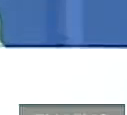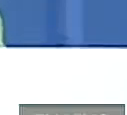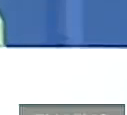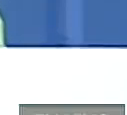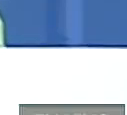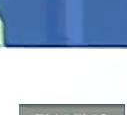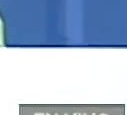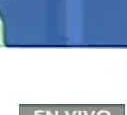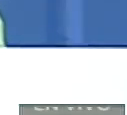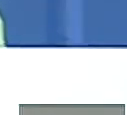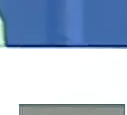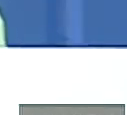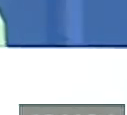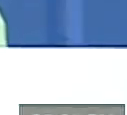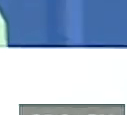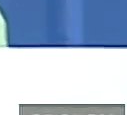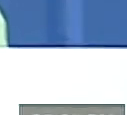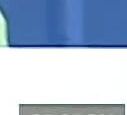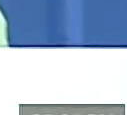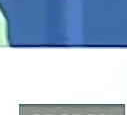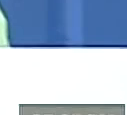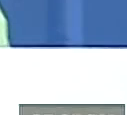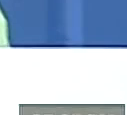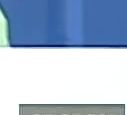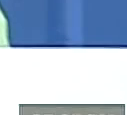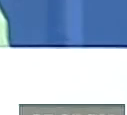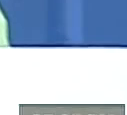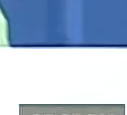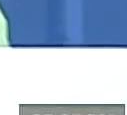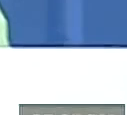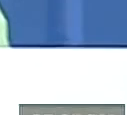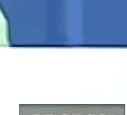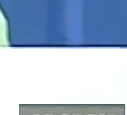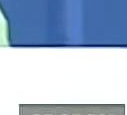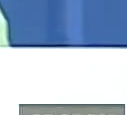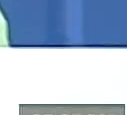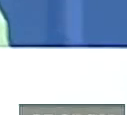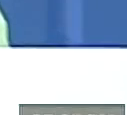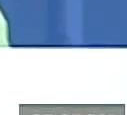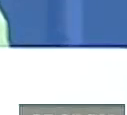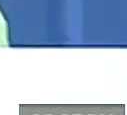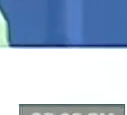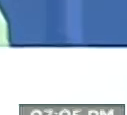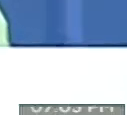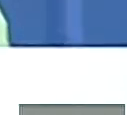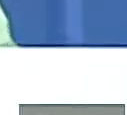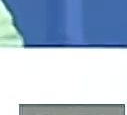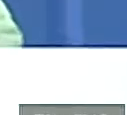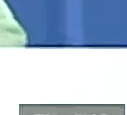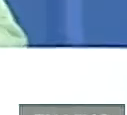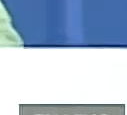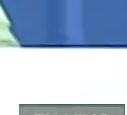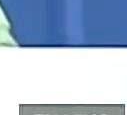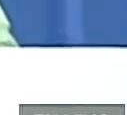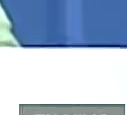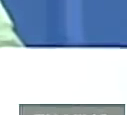Aristóbulo Isturiz, comando de campaña que tiene la conducción de